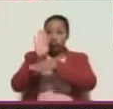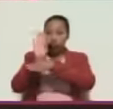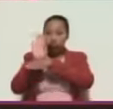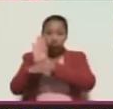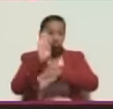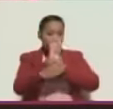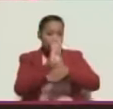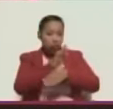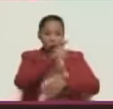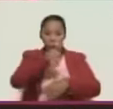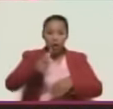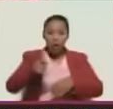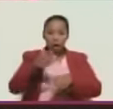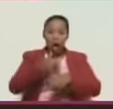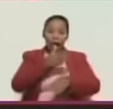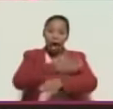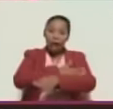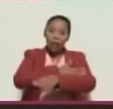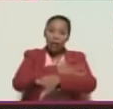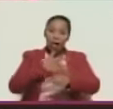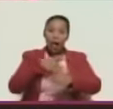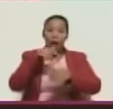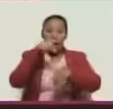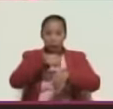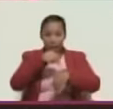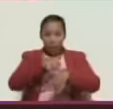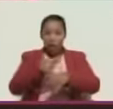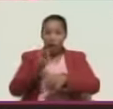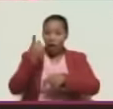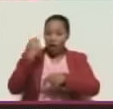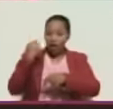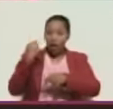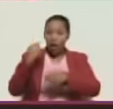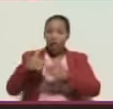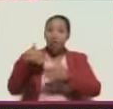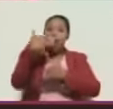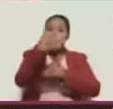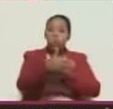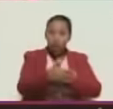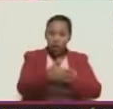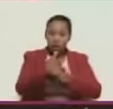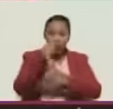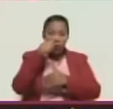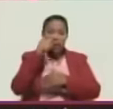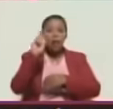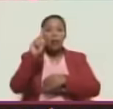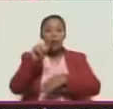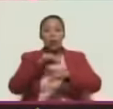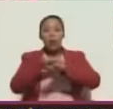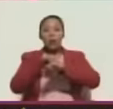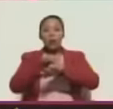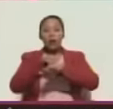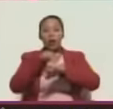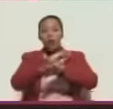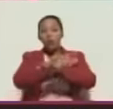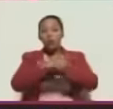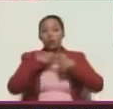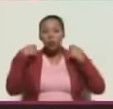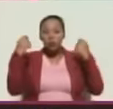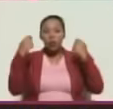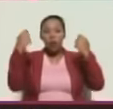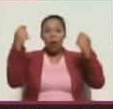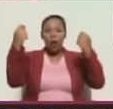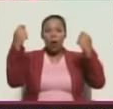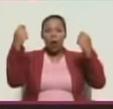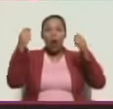antes durante y después del simulacro electoral así como también a los ministerios del poder popular para la